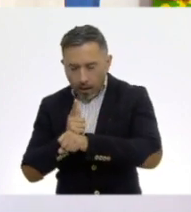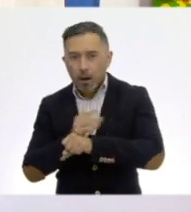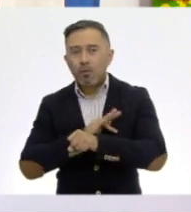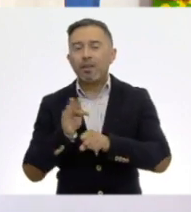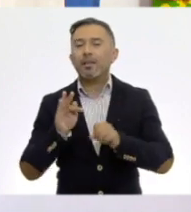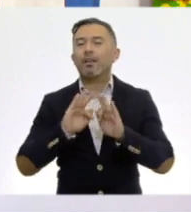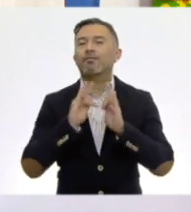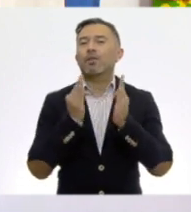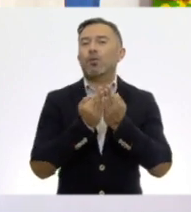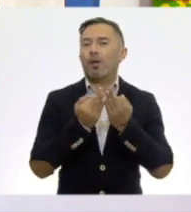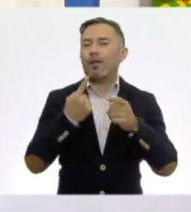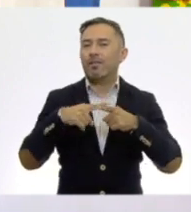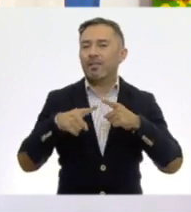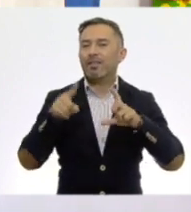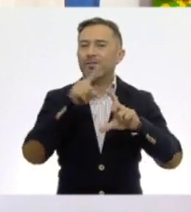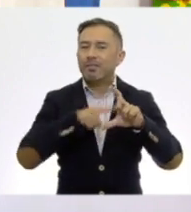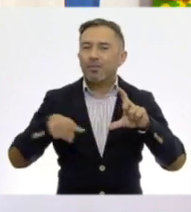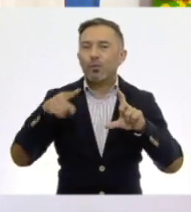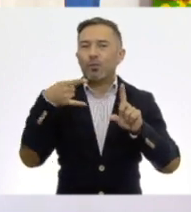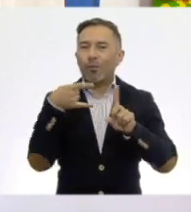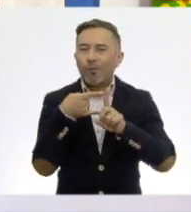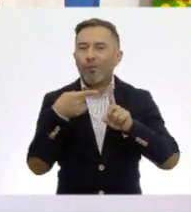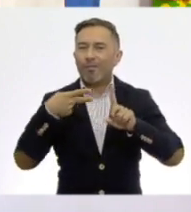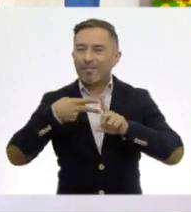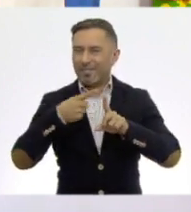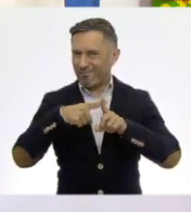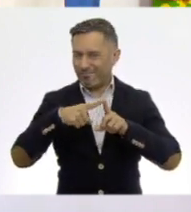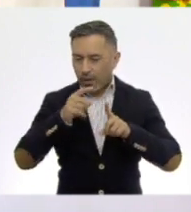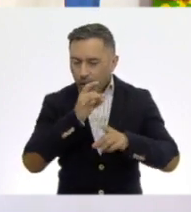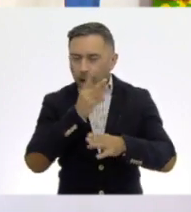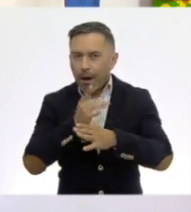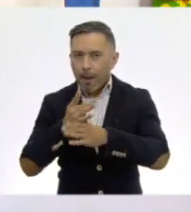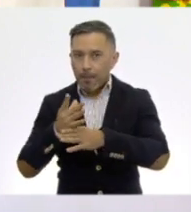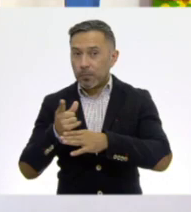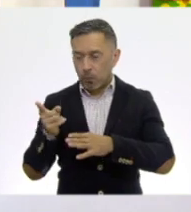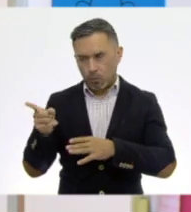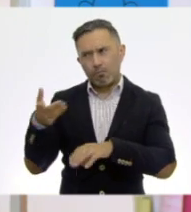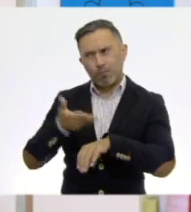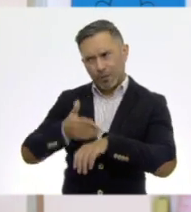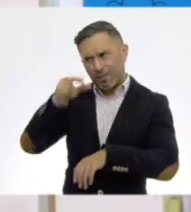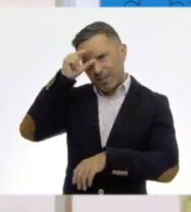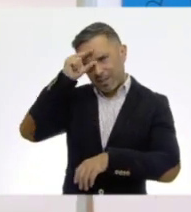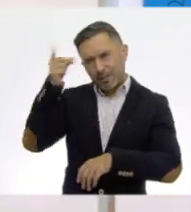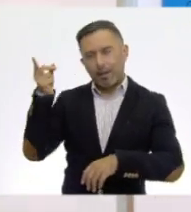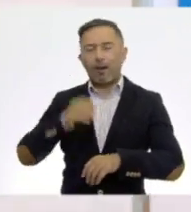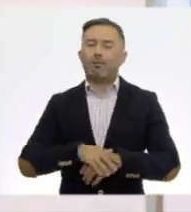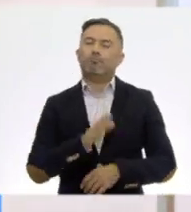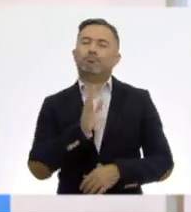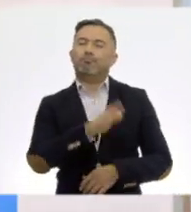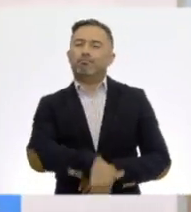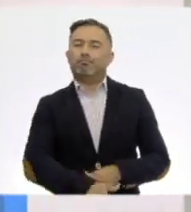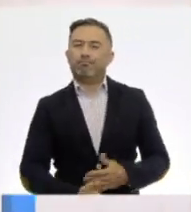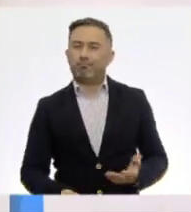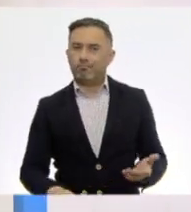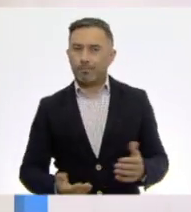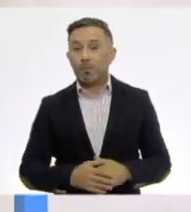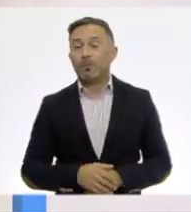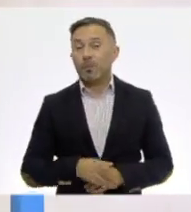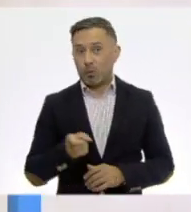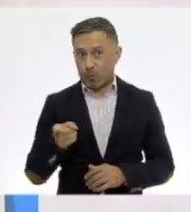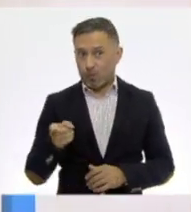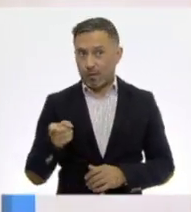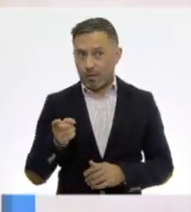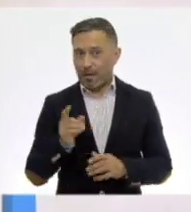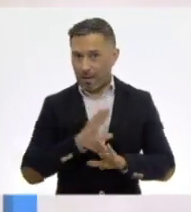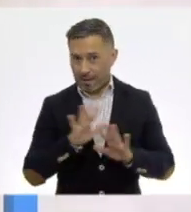figuras geométricas. Muy bien. Y como tú eres bien inteligente y entendiste, cuando nos referimos a longitudes, ¿qué